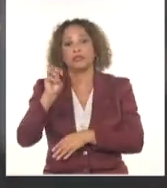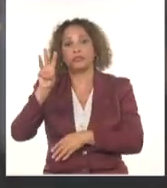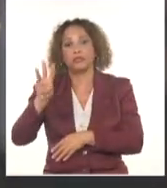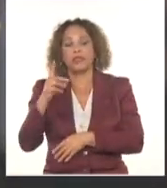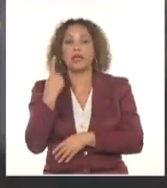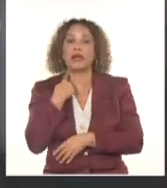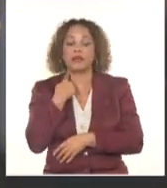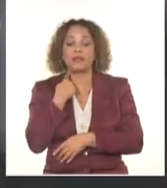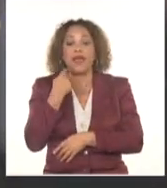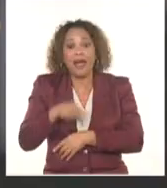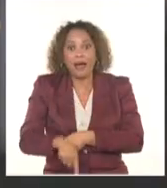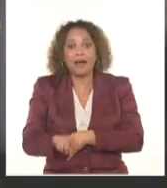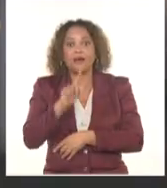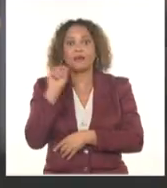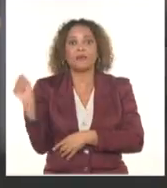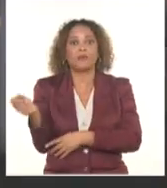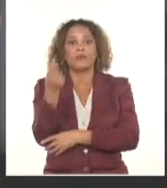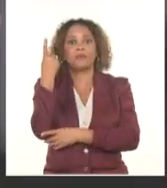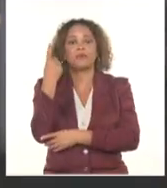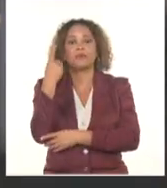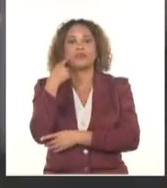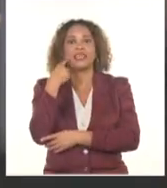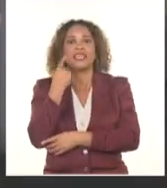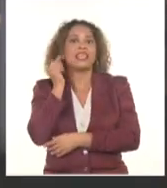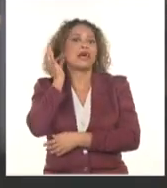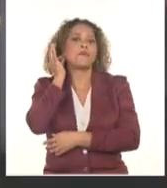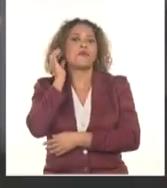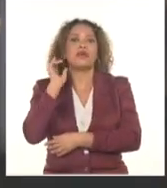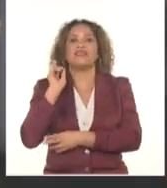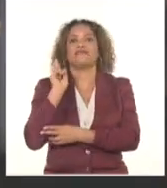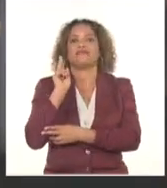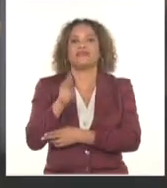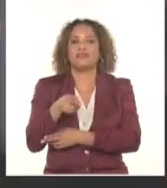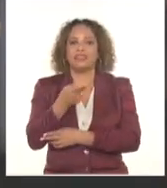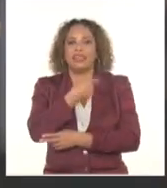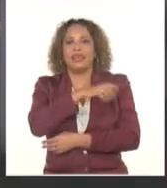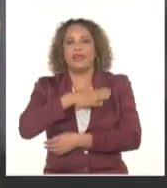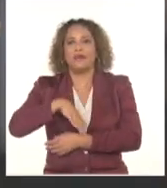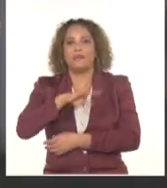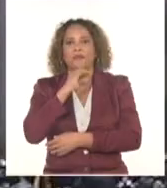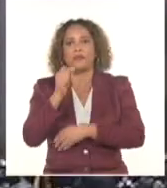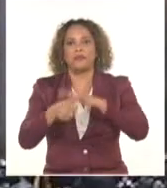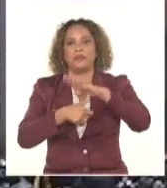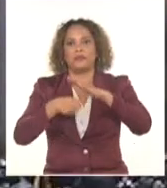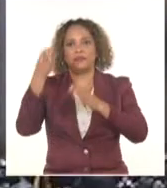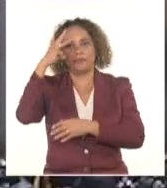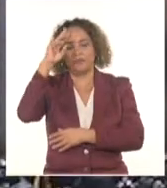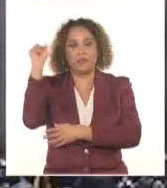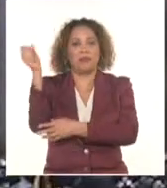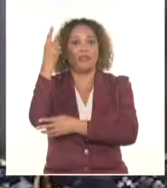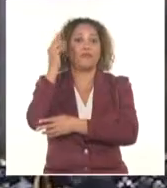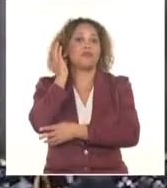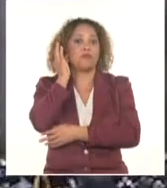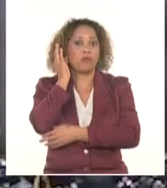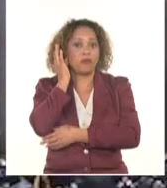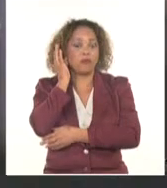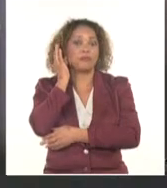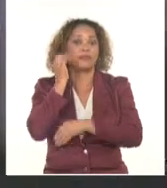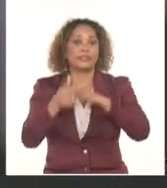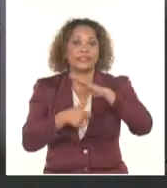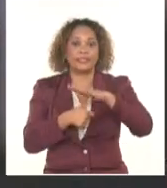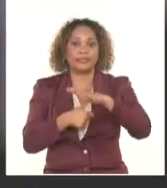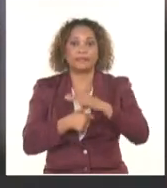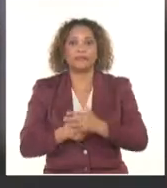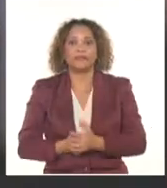por primera vez llegamos las mujeres a conducir los destinos de nación y